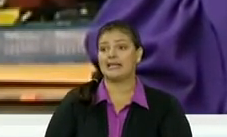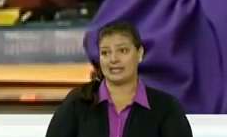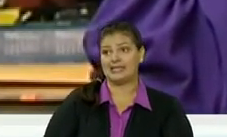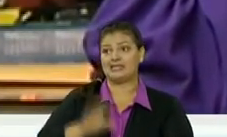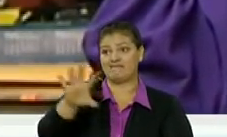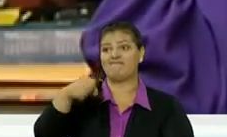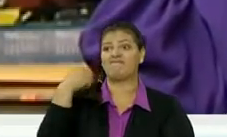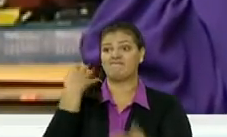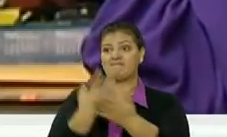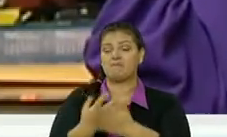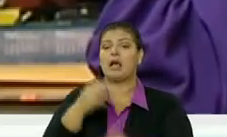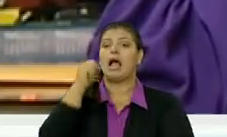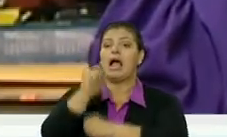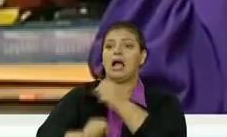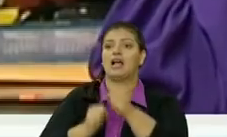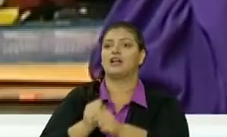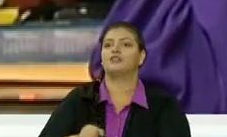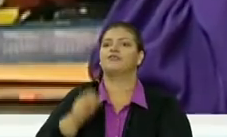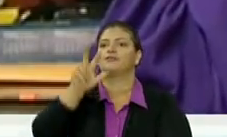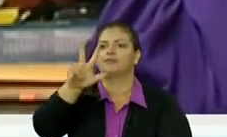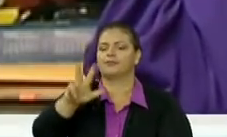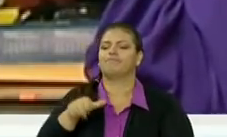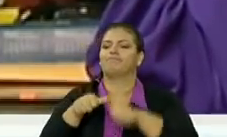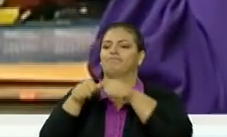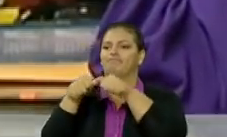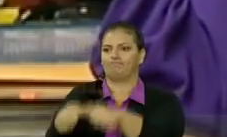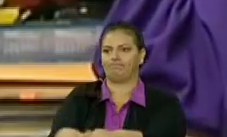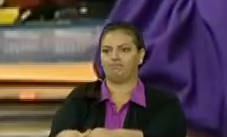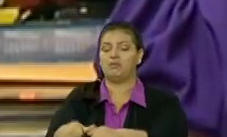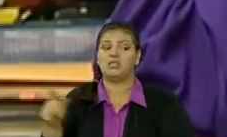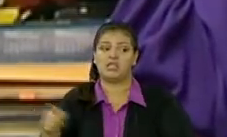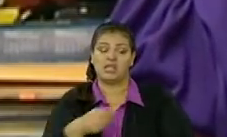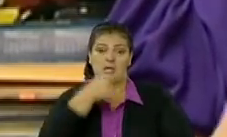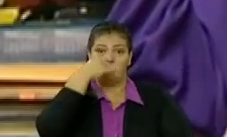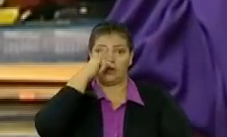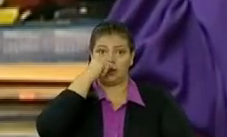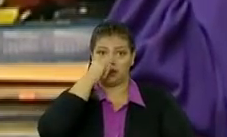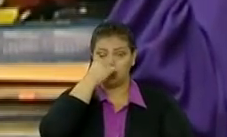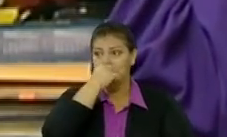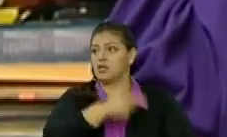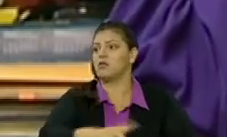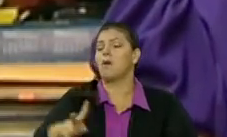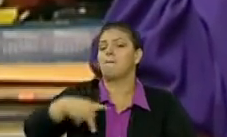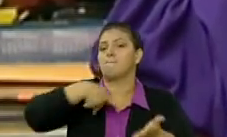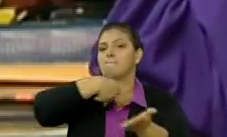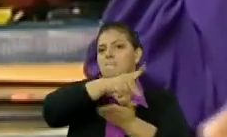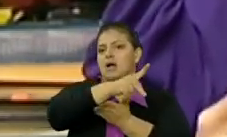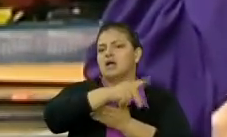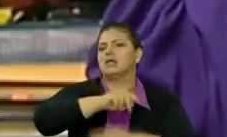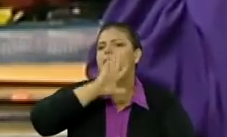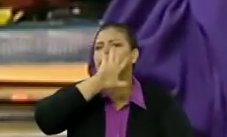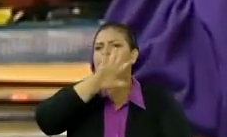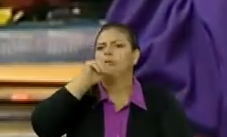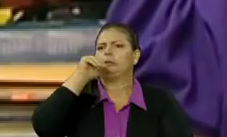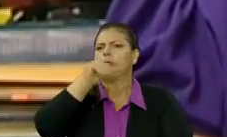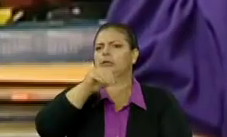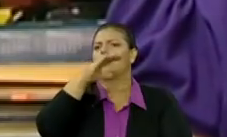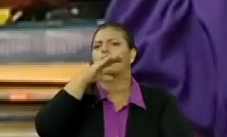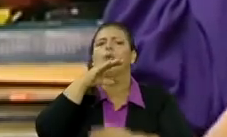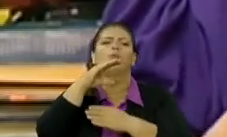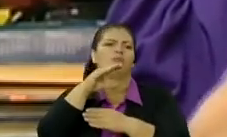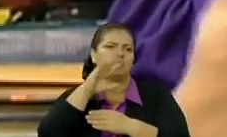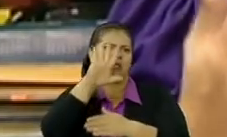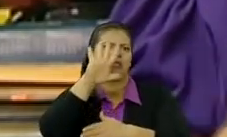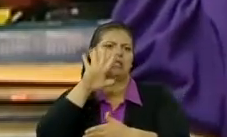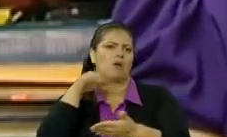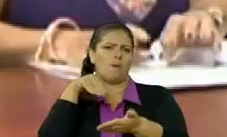$5,200 para que el niño durante 2 años siga sometiéndose a terapias psicológicas a fin de que el niño pueda ser